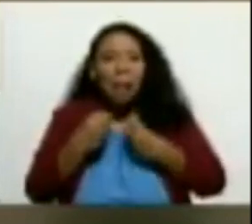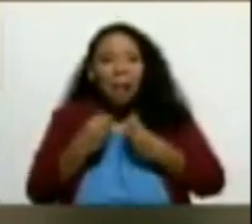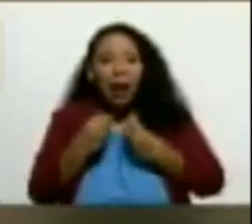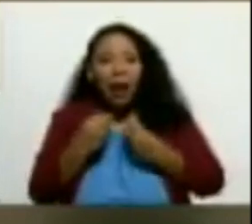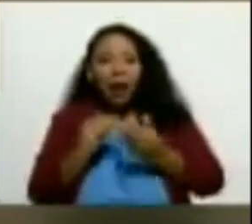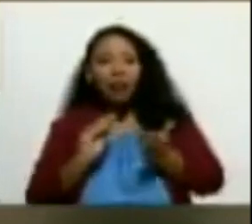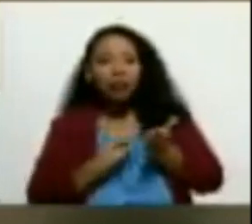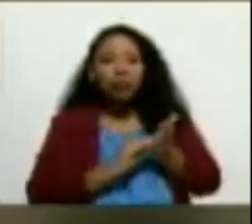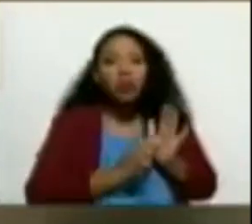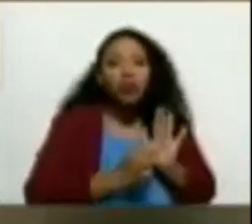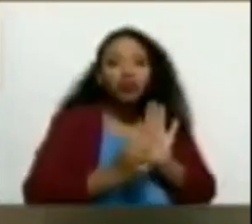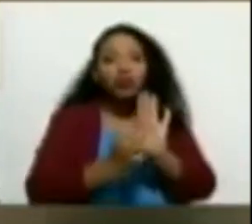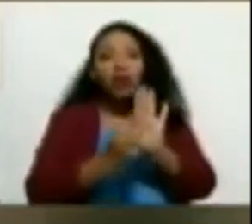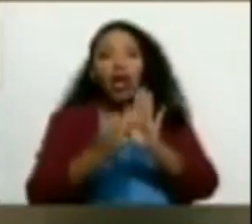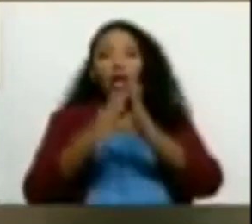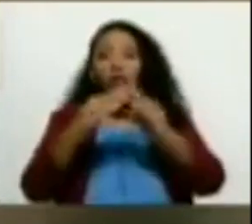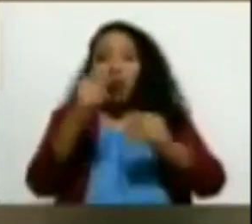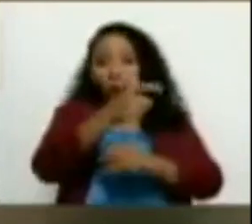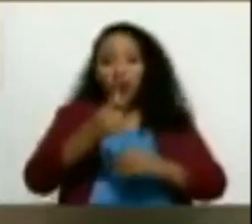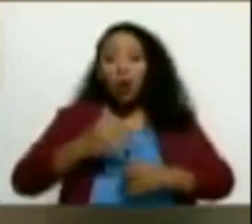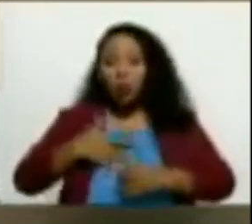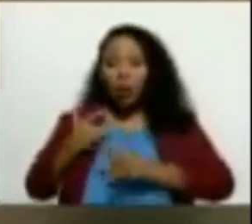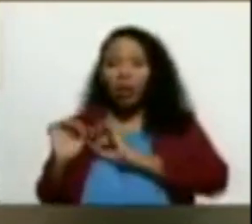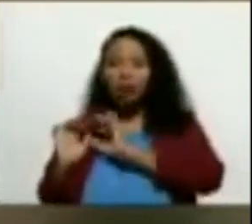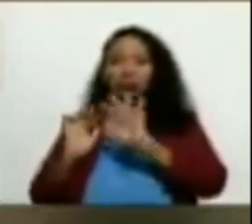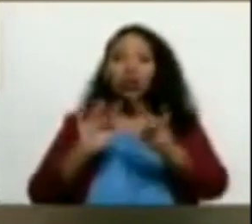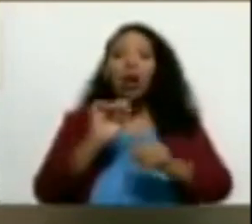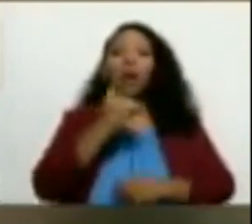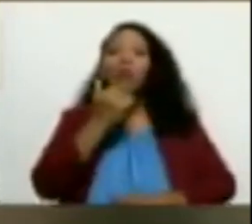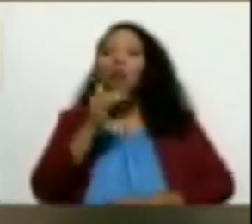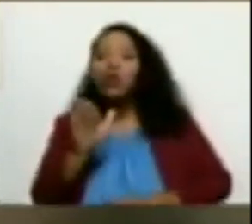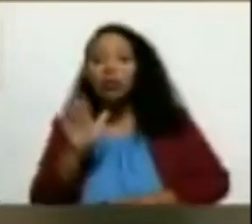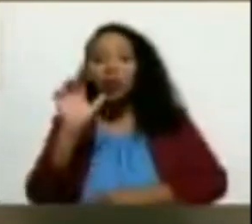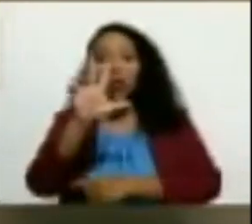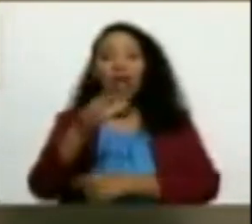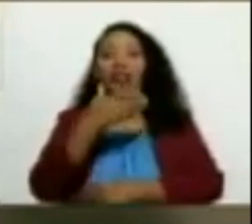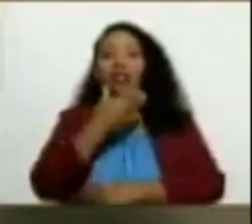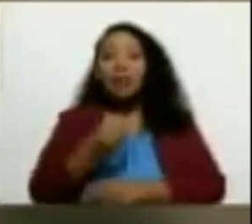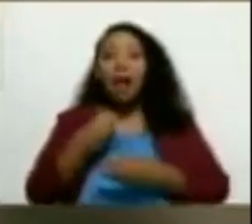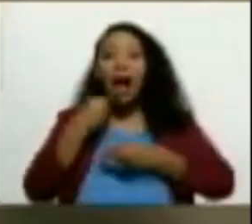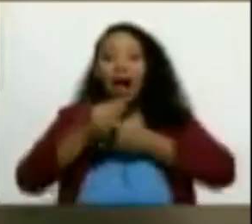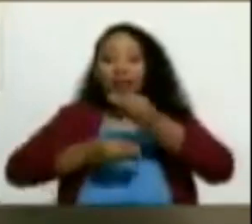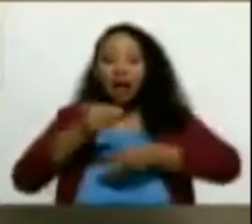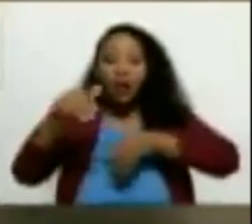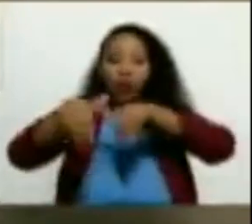todos los venezolanos el próximo 3 de diciembre para que se exprese.